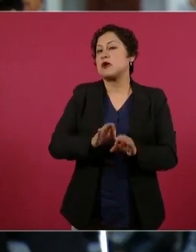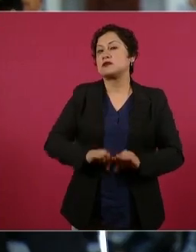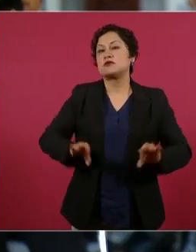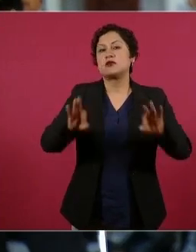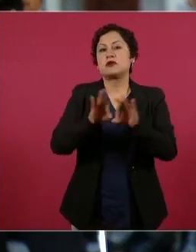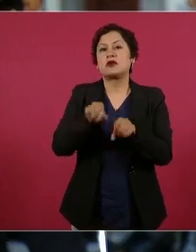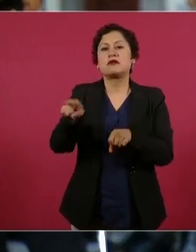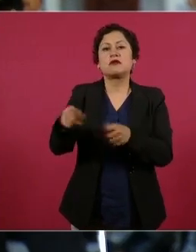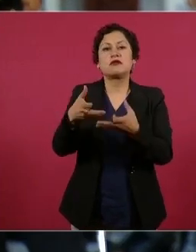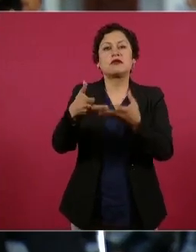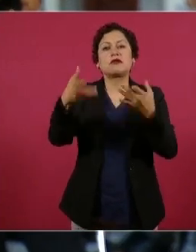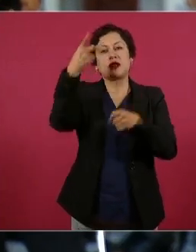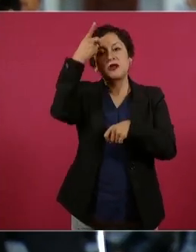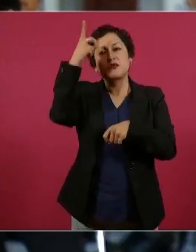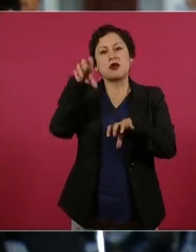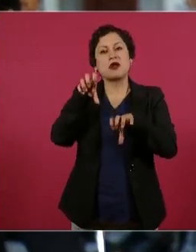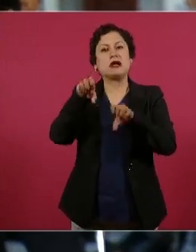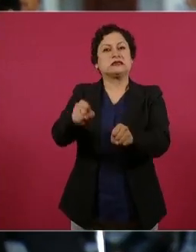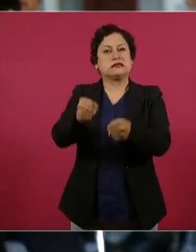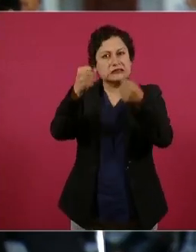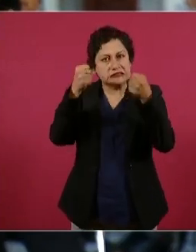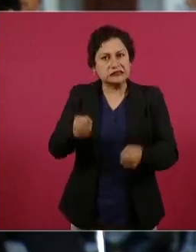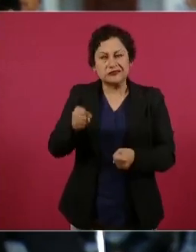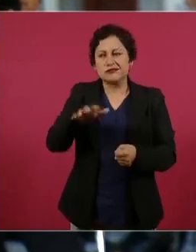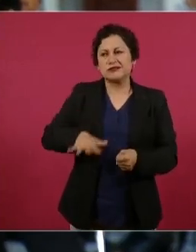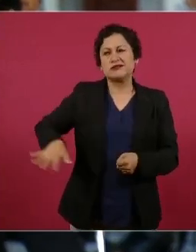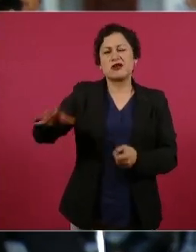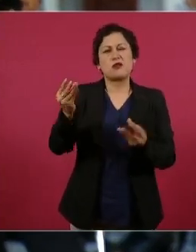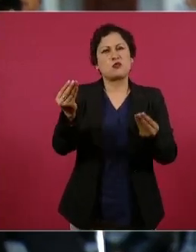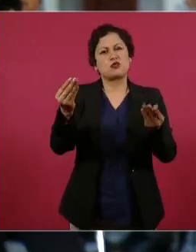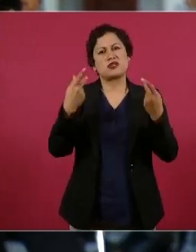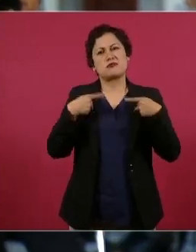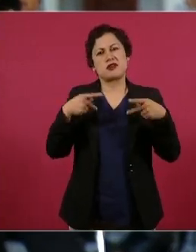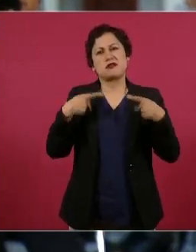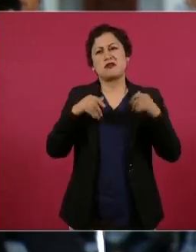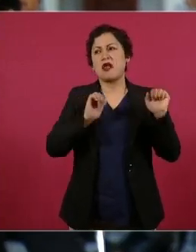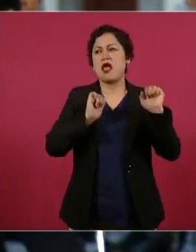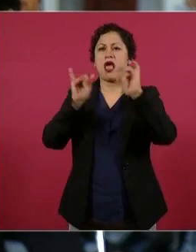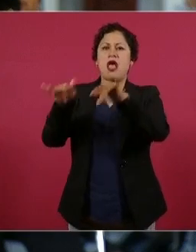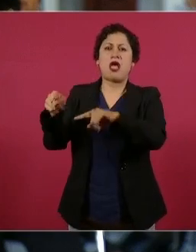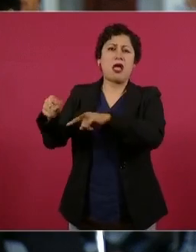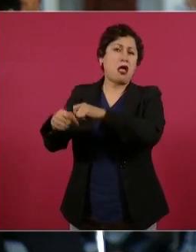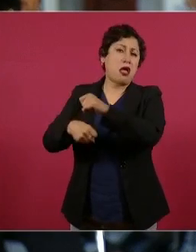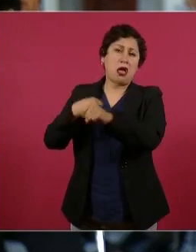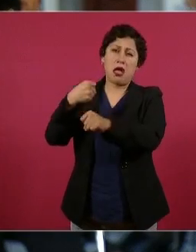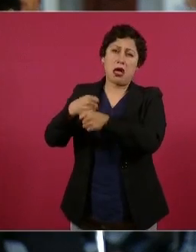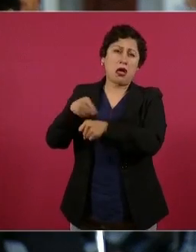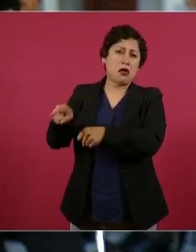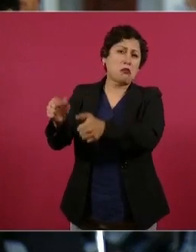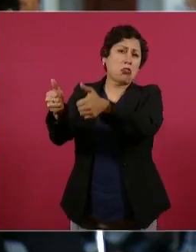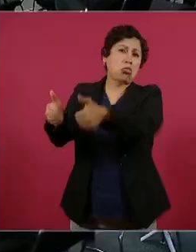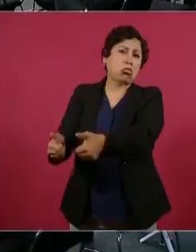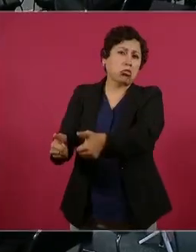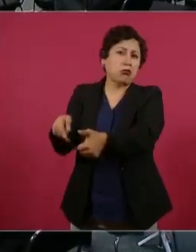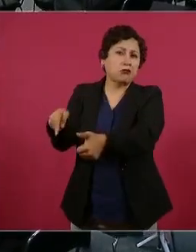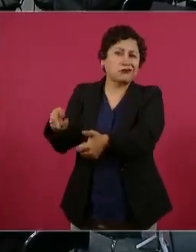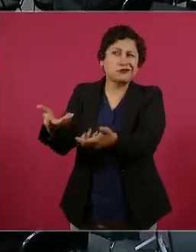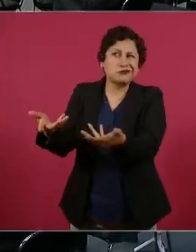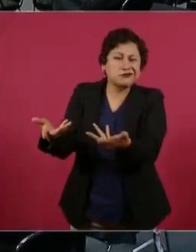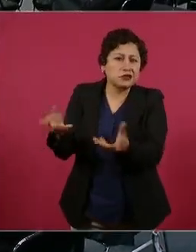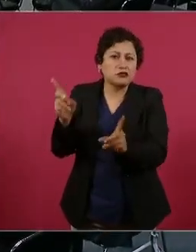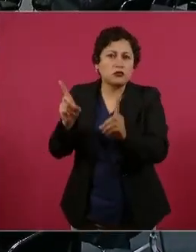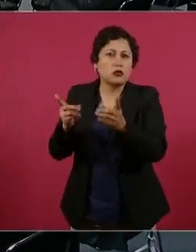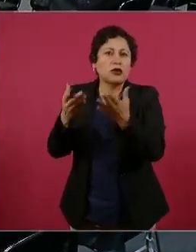Carmen que le hace falta tener esa certeza de la tierra, que tiene muchos años ahí viviendo y que pues no tiene esa certeza, ¿no?